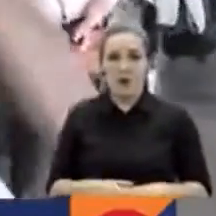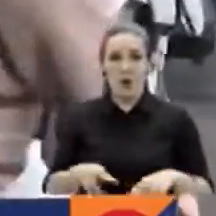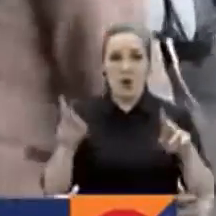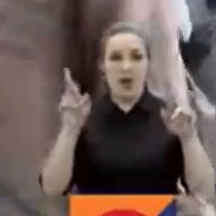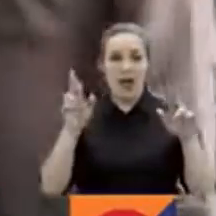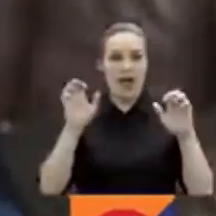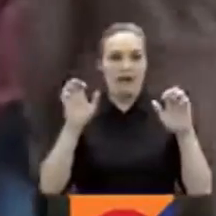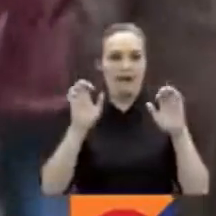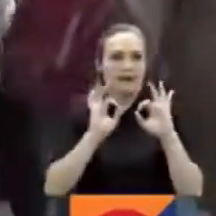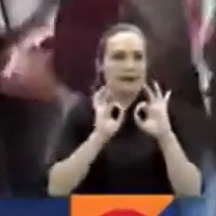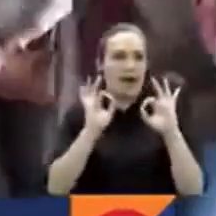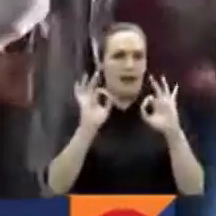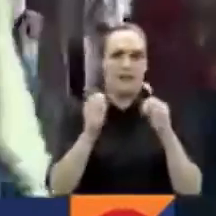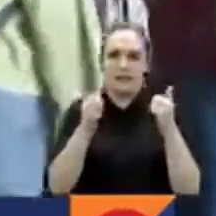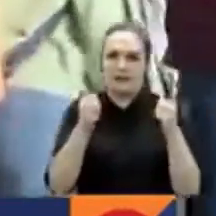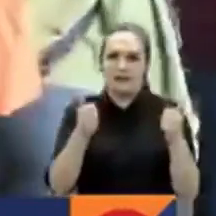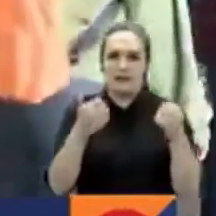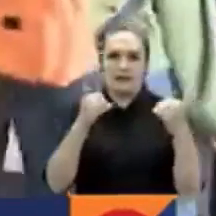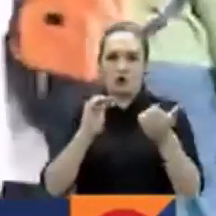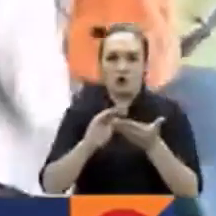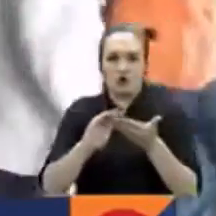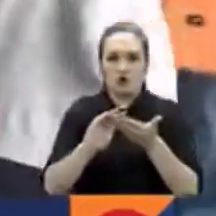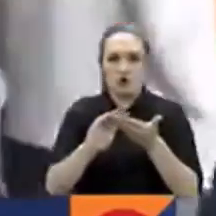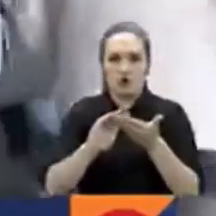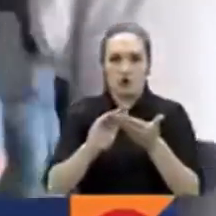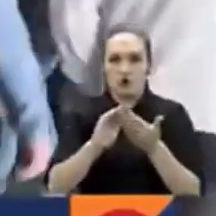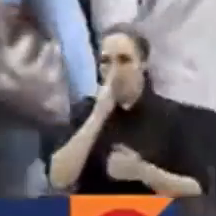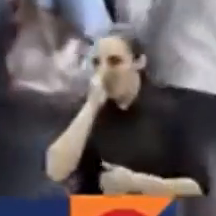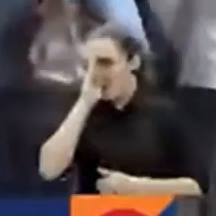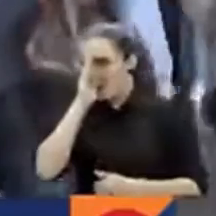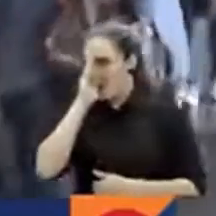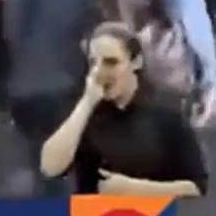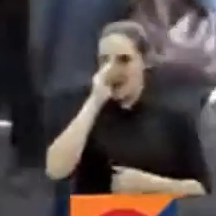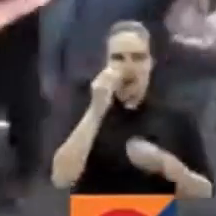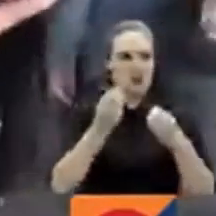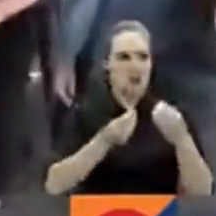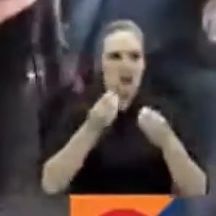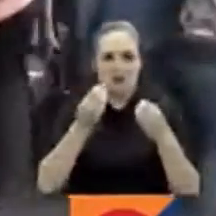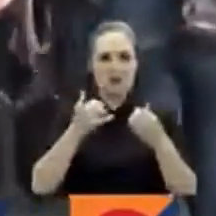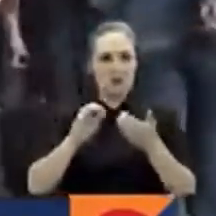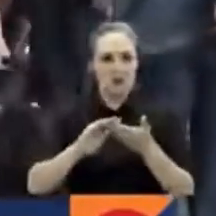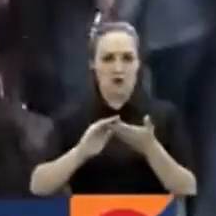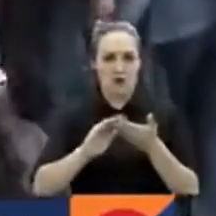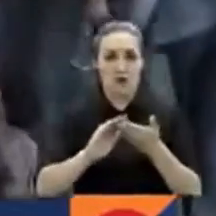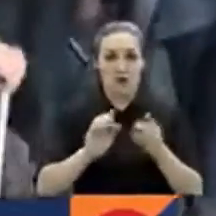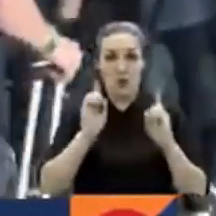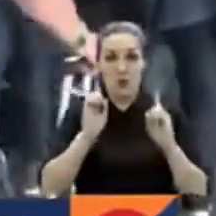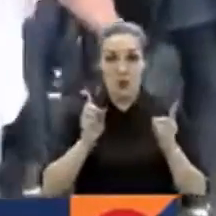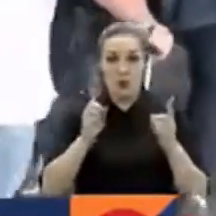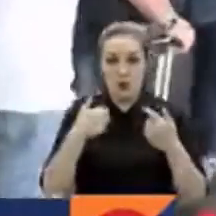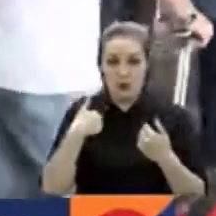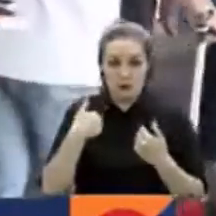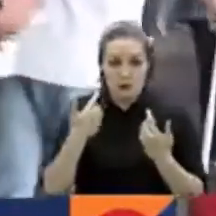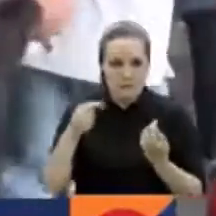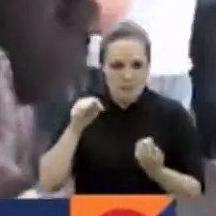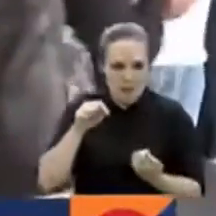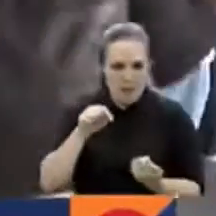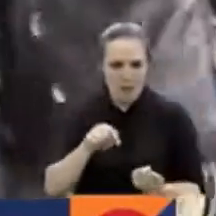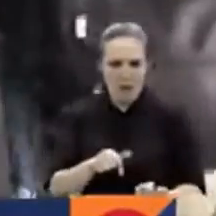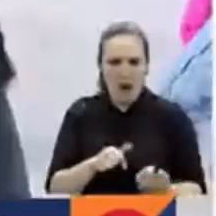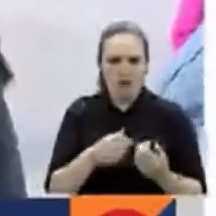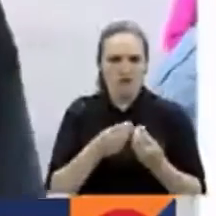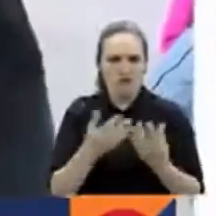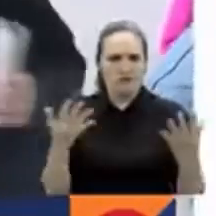excelente porque le están solucionando a uno esta incertidumbre de estar uno en el aire, porque realmente el gasto, la plata que se invirtió, ¿quién